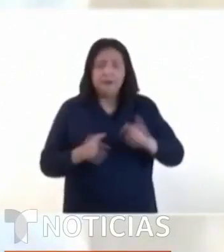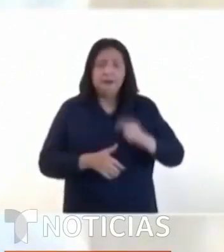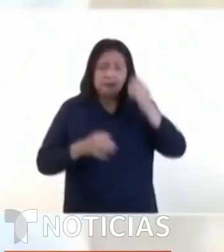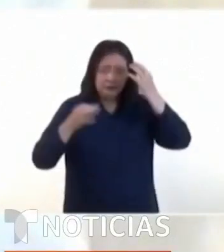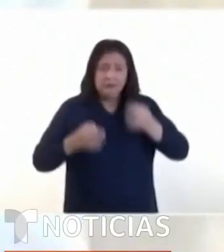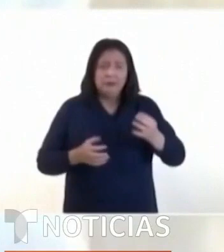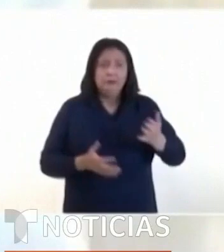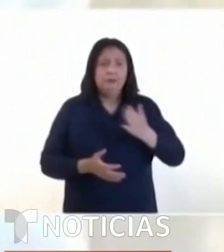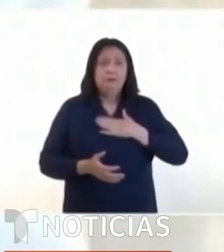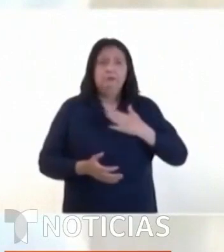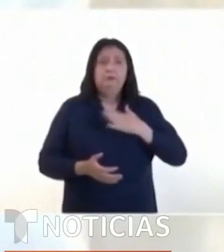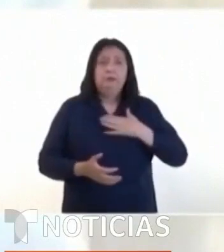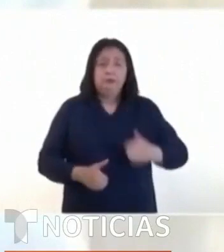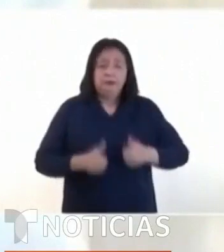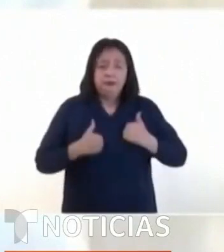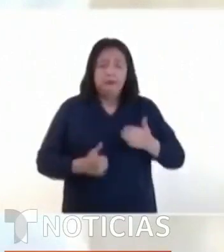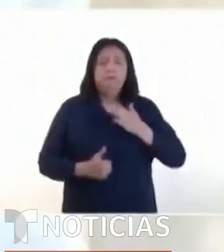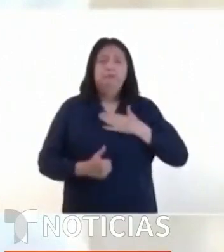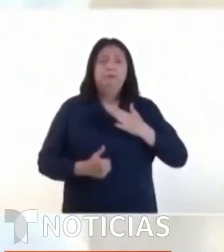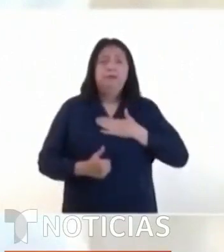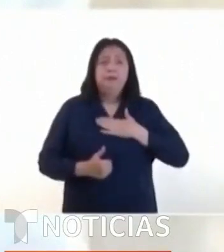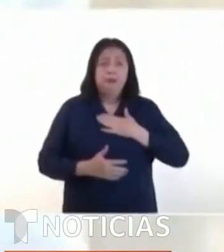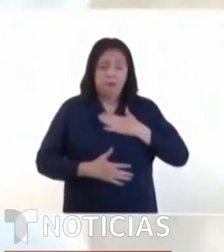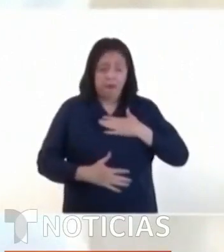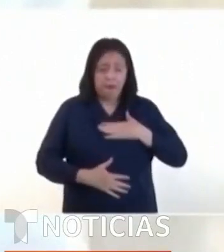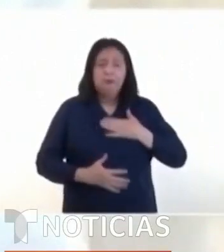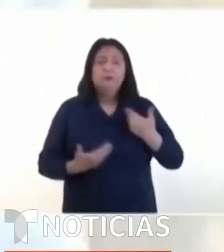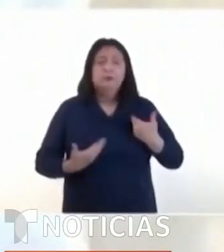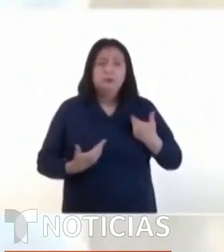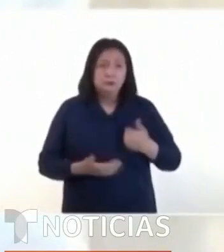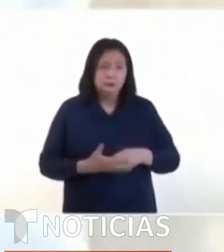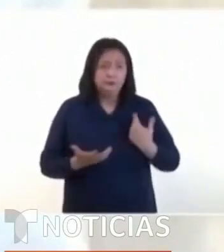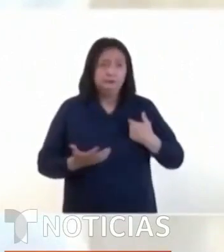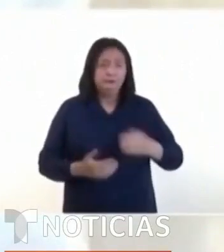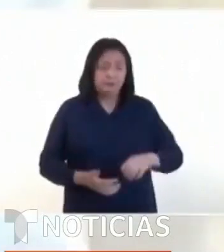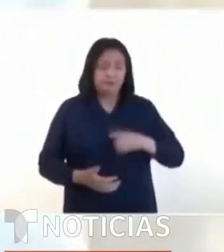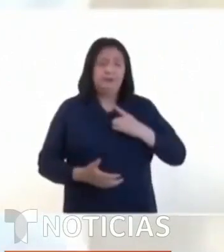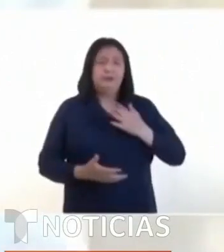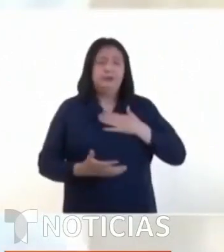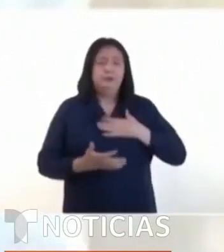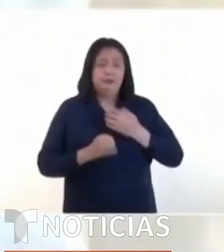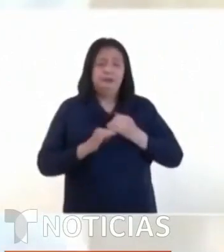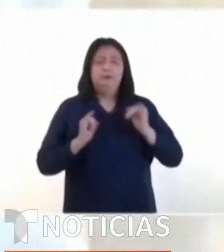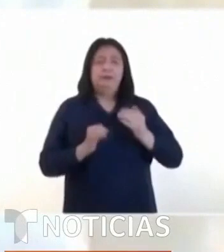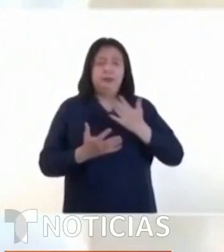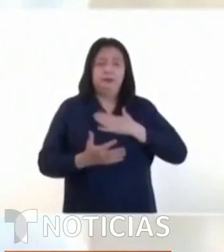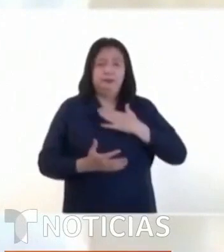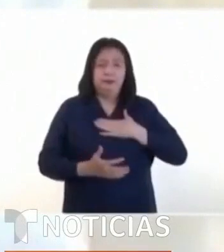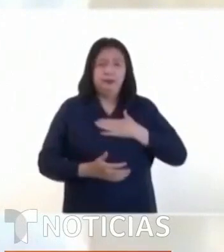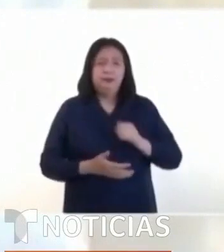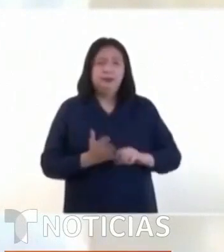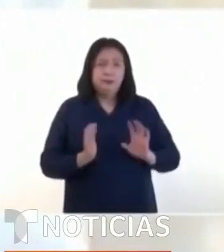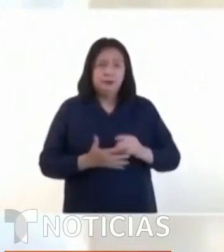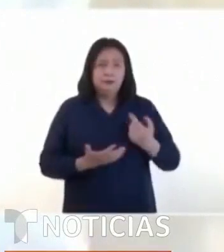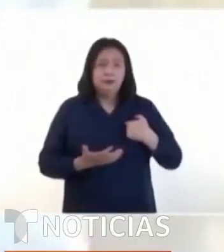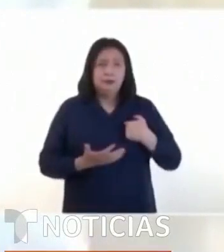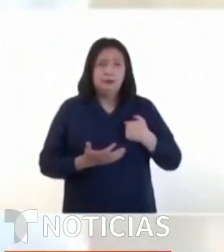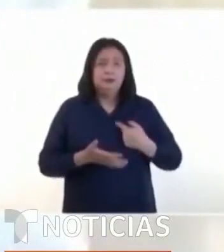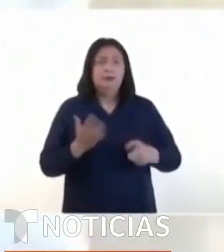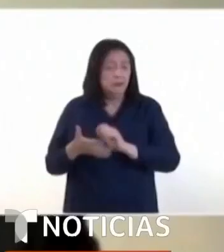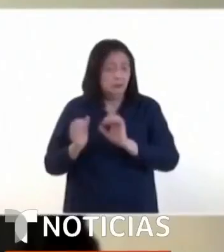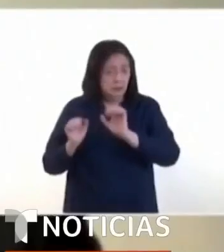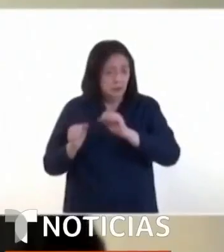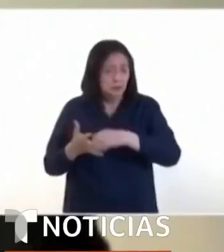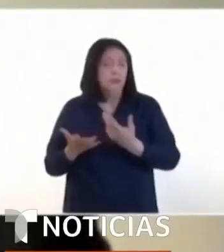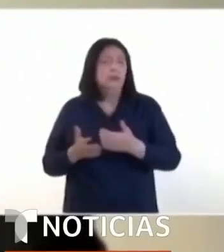porque es mi vida, mi cuerpo, mi noción de dignidad y mi autonomía, la que defiendo y me